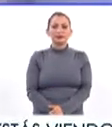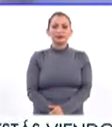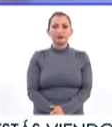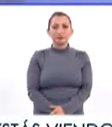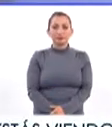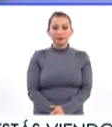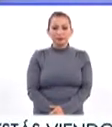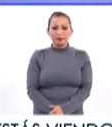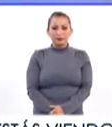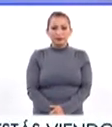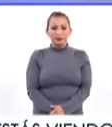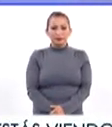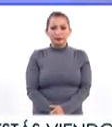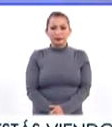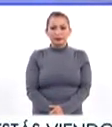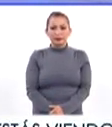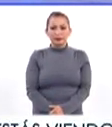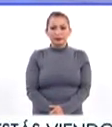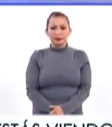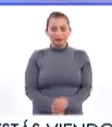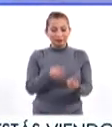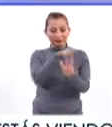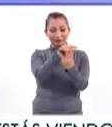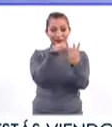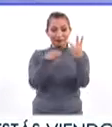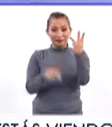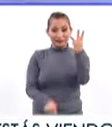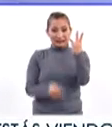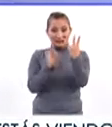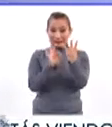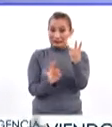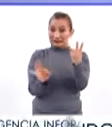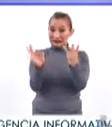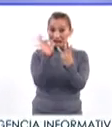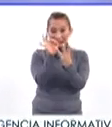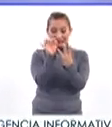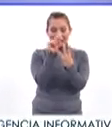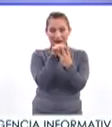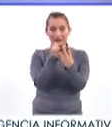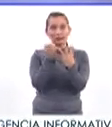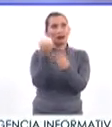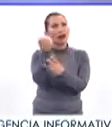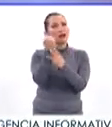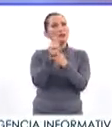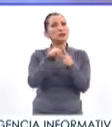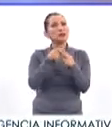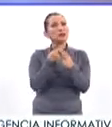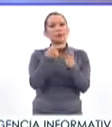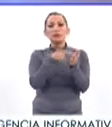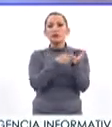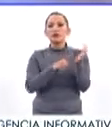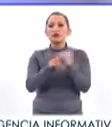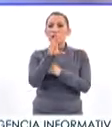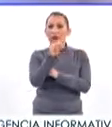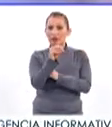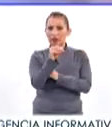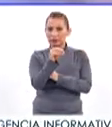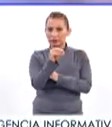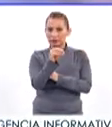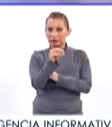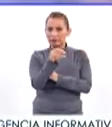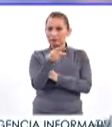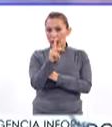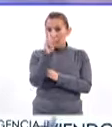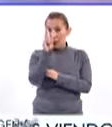mira, es una triada ya fundamental a partir de los años 90.